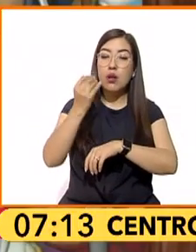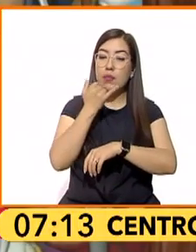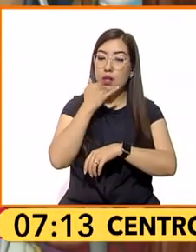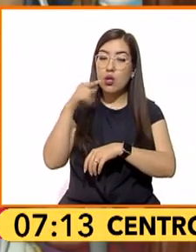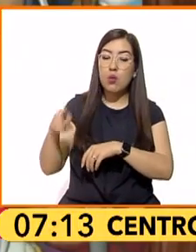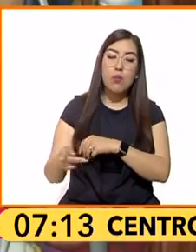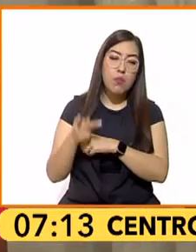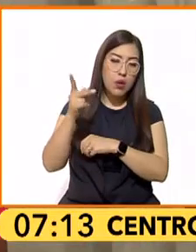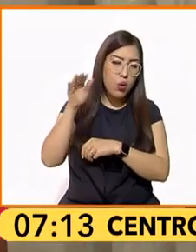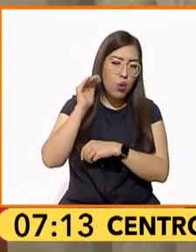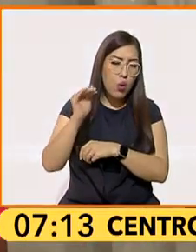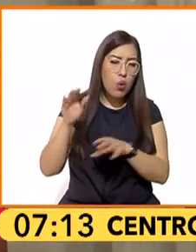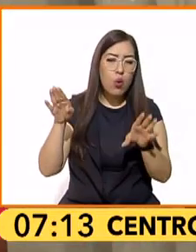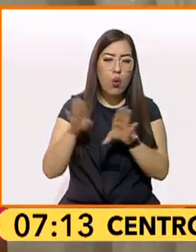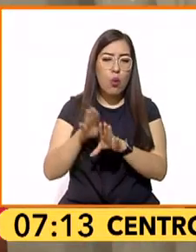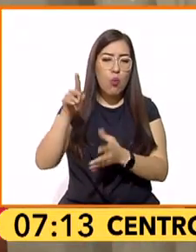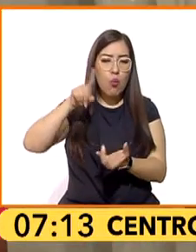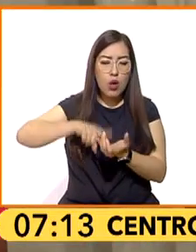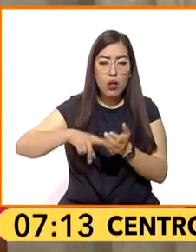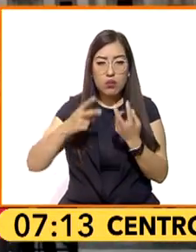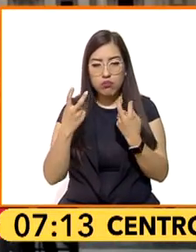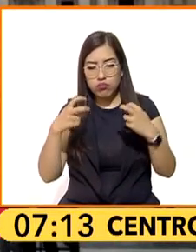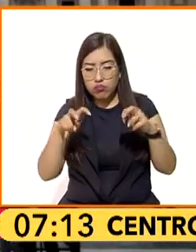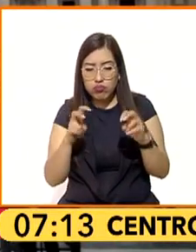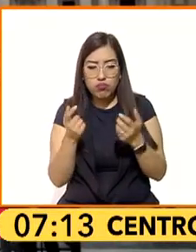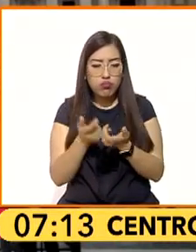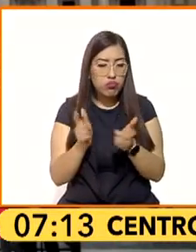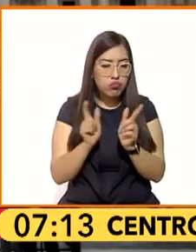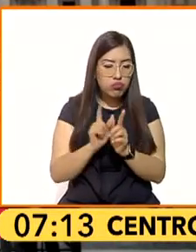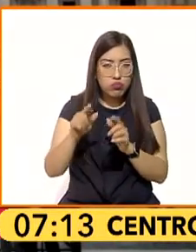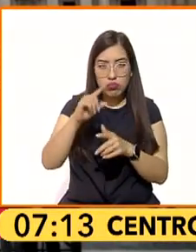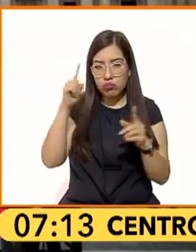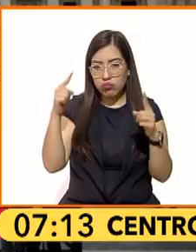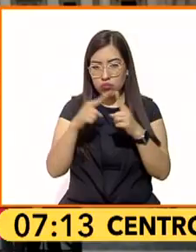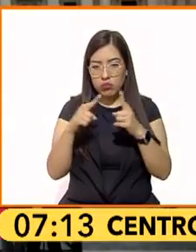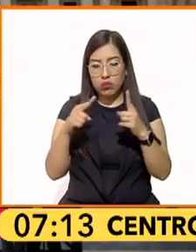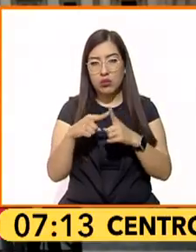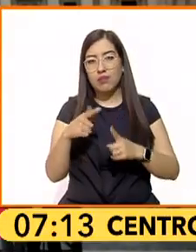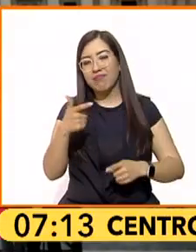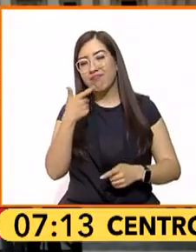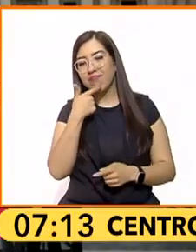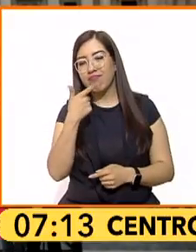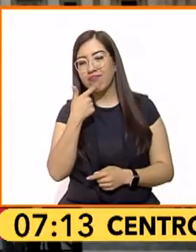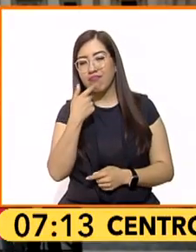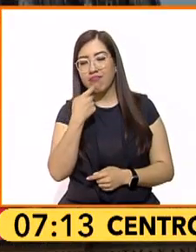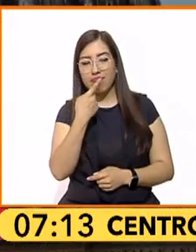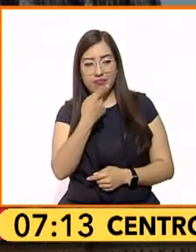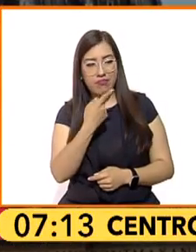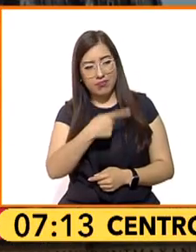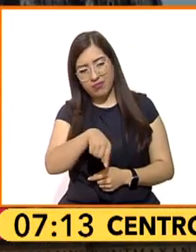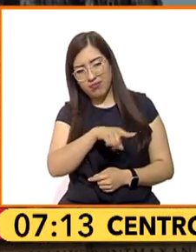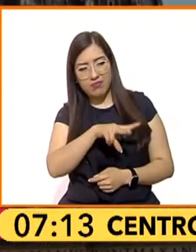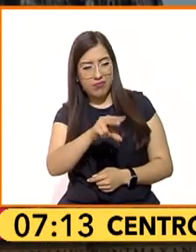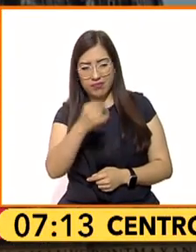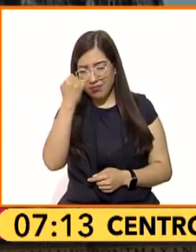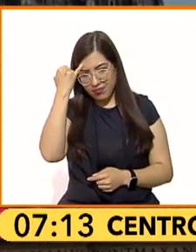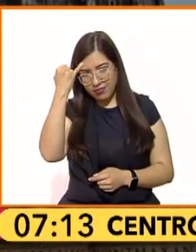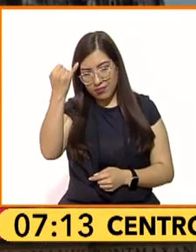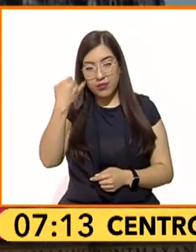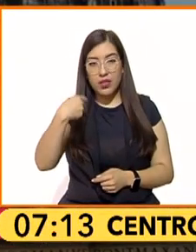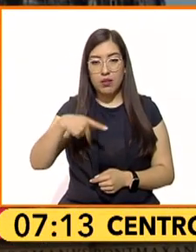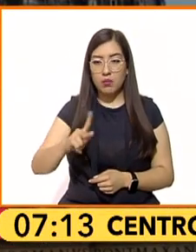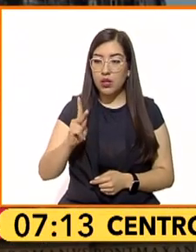¿no? Y el cardenal Cohen se ríe de la pregunta y dicen, ustedes no tienen ni idea, pero el cónclave es lo